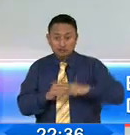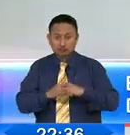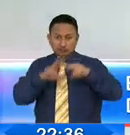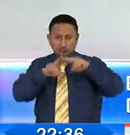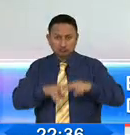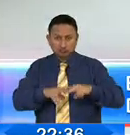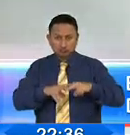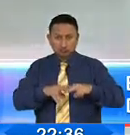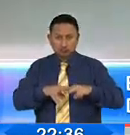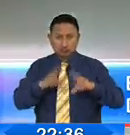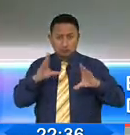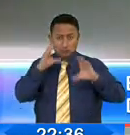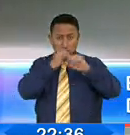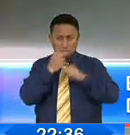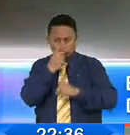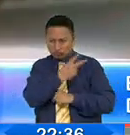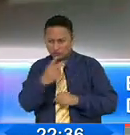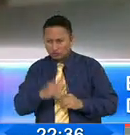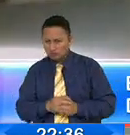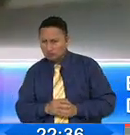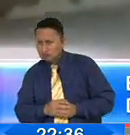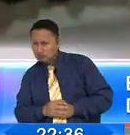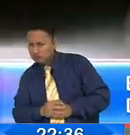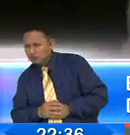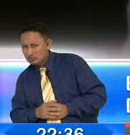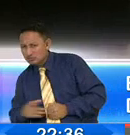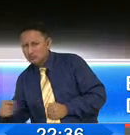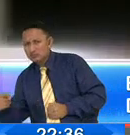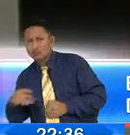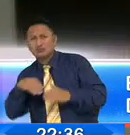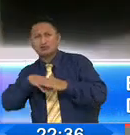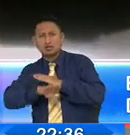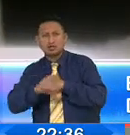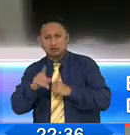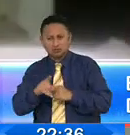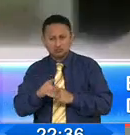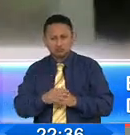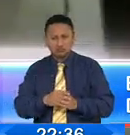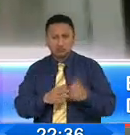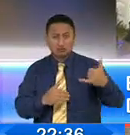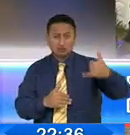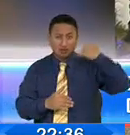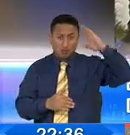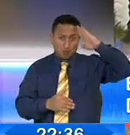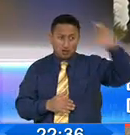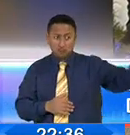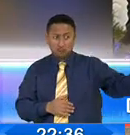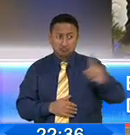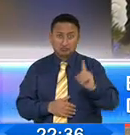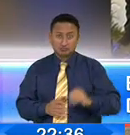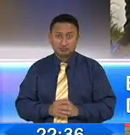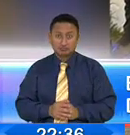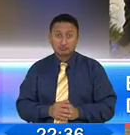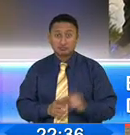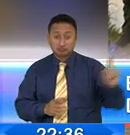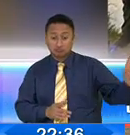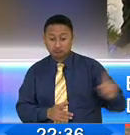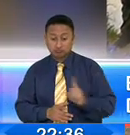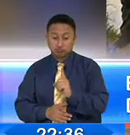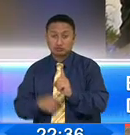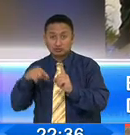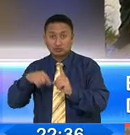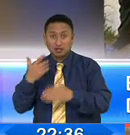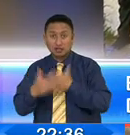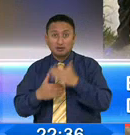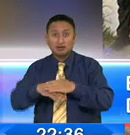ronda nocturna se percataron que había humo que salía del interior y llamaron a la policía. Cuando los uniformados arribaron, el robo estaba en